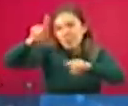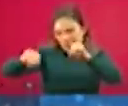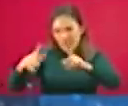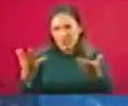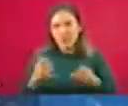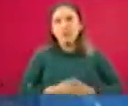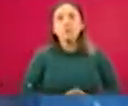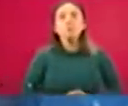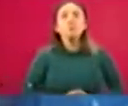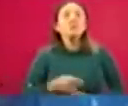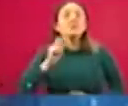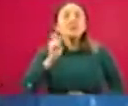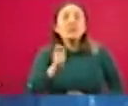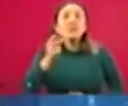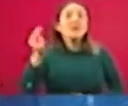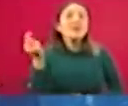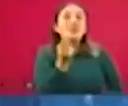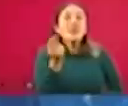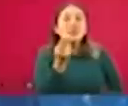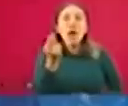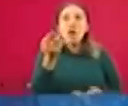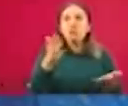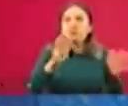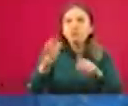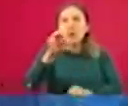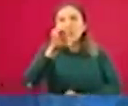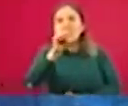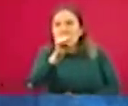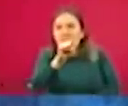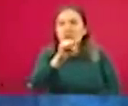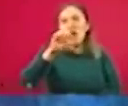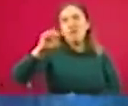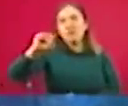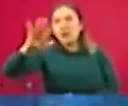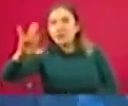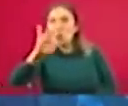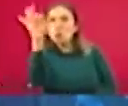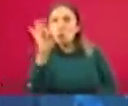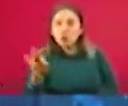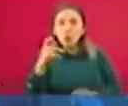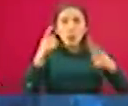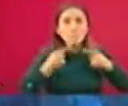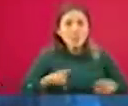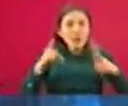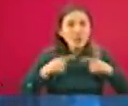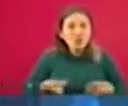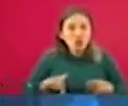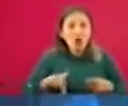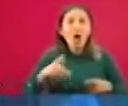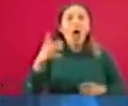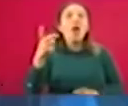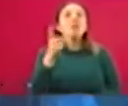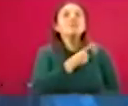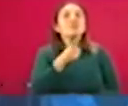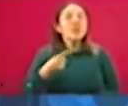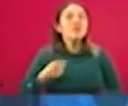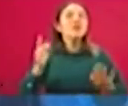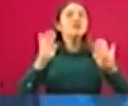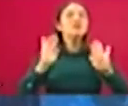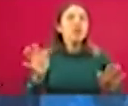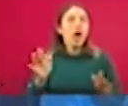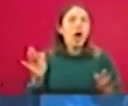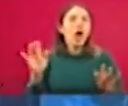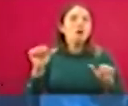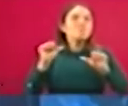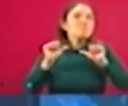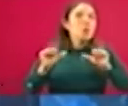en distintas regiones del país que podamos analizar para identificar la presencia de anticuerpos contra el virus SARS-CoV-2, y esa